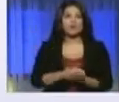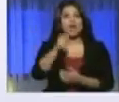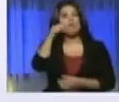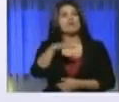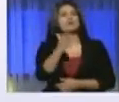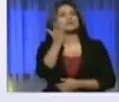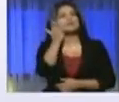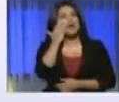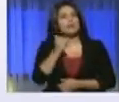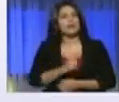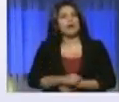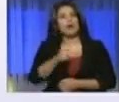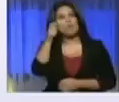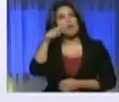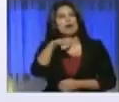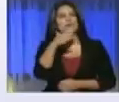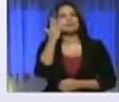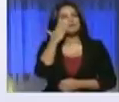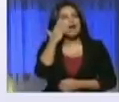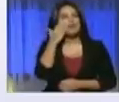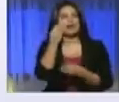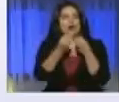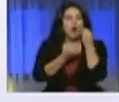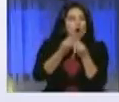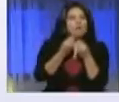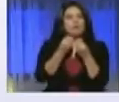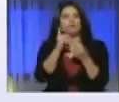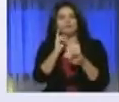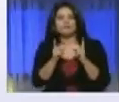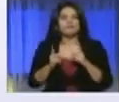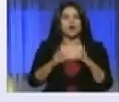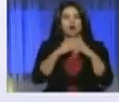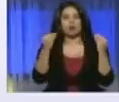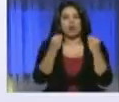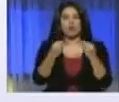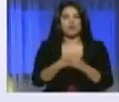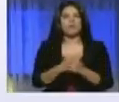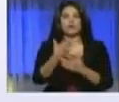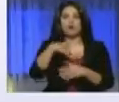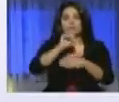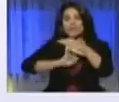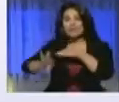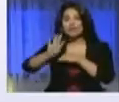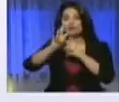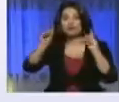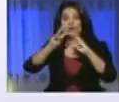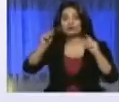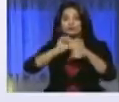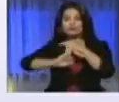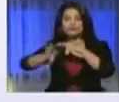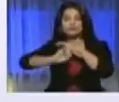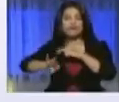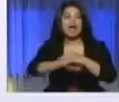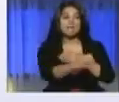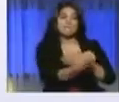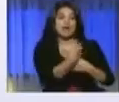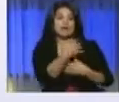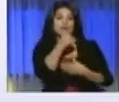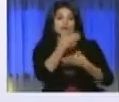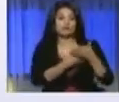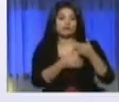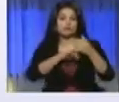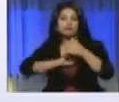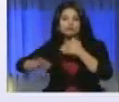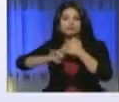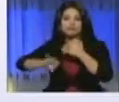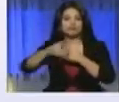El pueblo sabe lo que hay que hacer y cómo hay que hacerlo. Por ahí te paso unos daticos clave. Ahí me llega información de inteligencia todos los días del